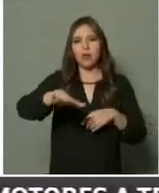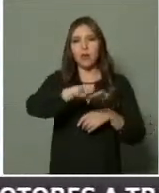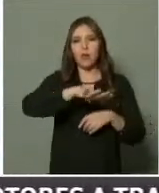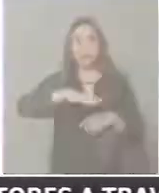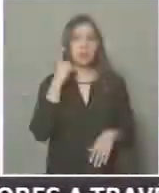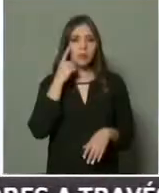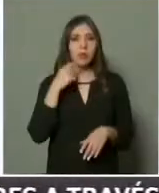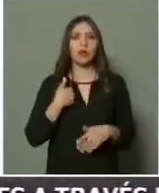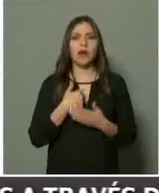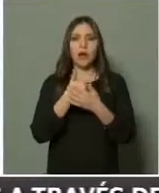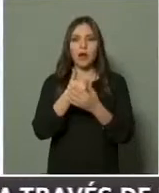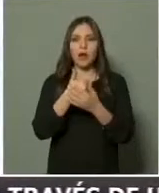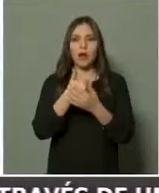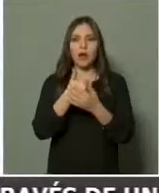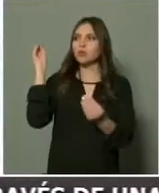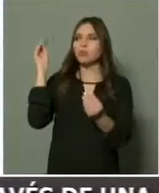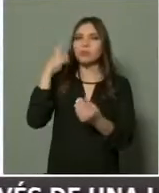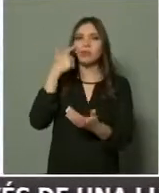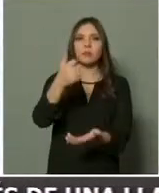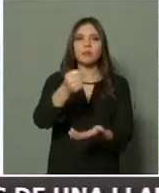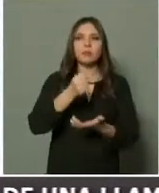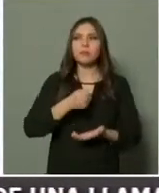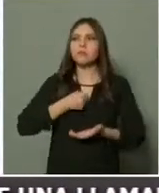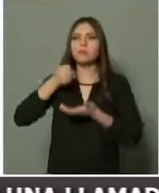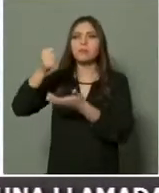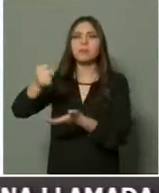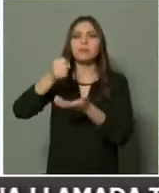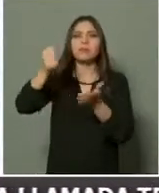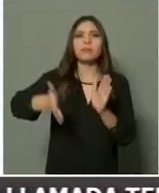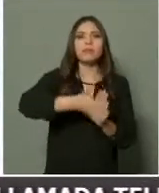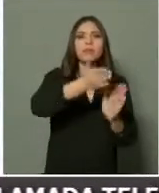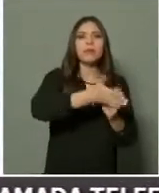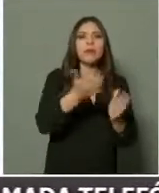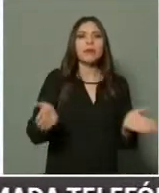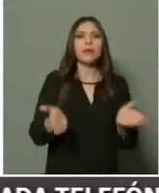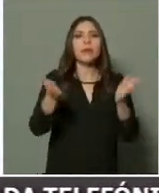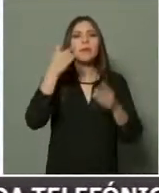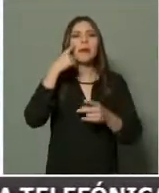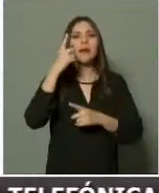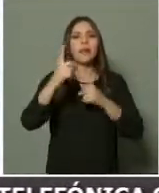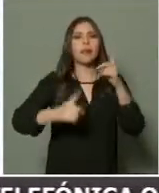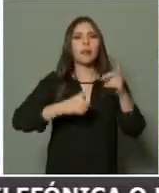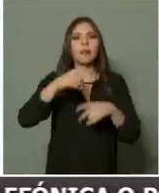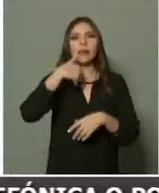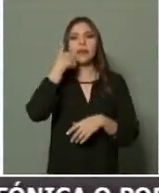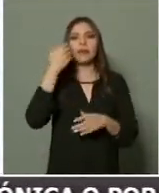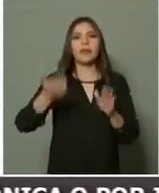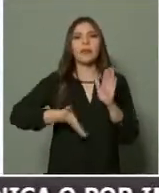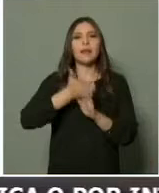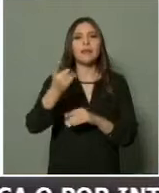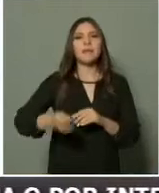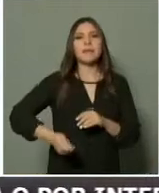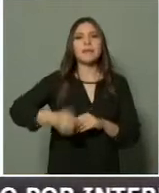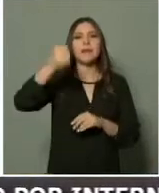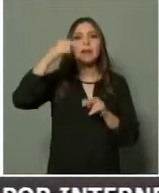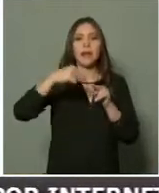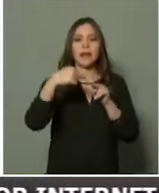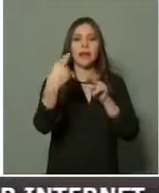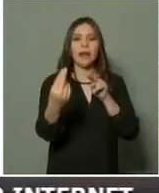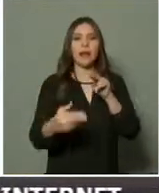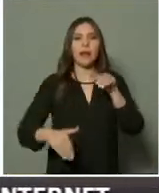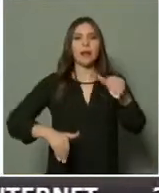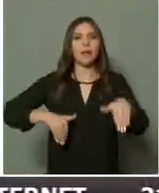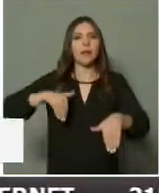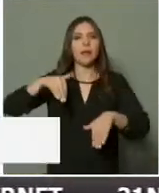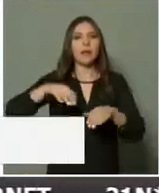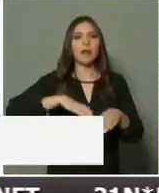por ellas. En tanto, Gabriela Georgina Jiménez Godoy aseguró que con el deporte se puede prevenir la delincuencia. El deporte